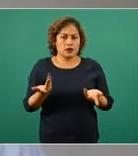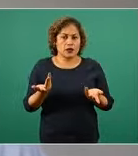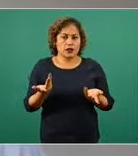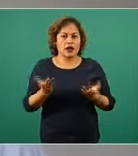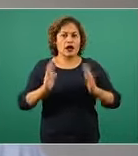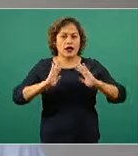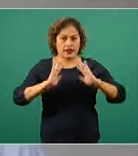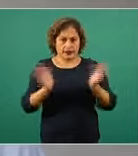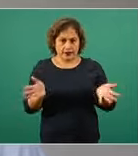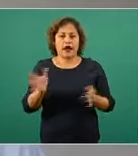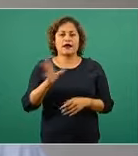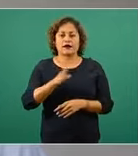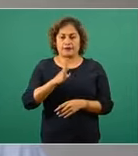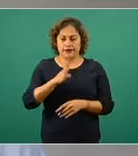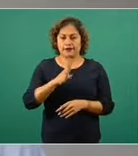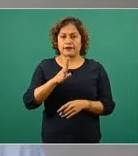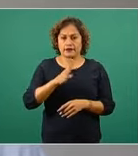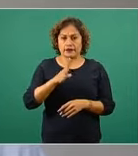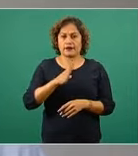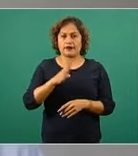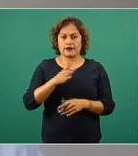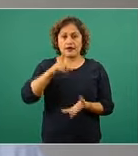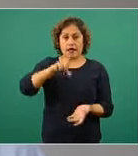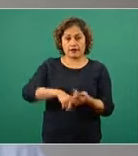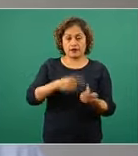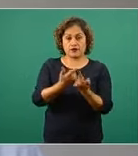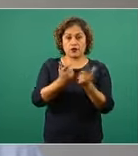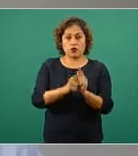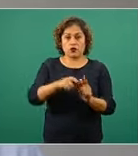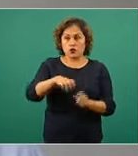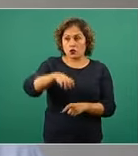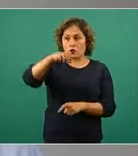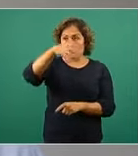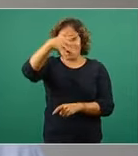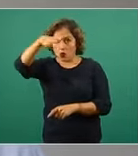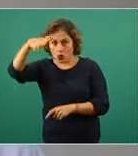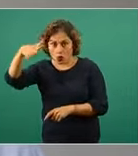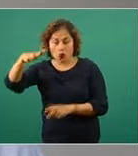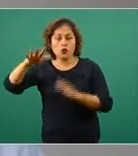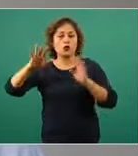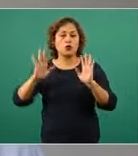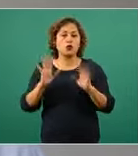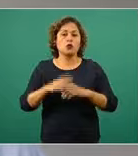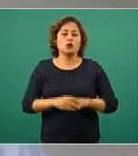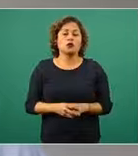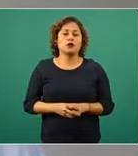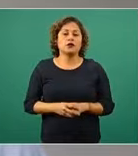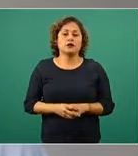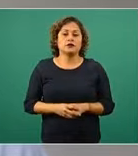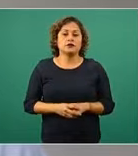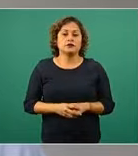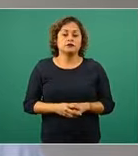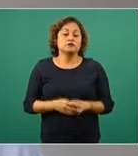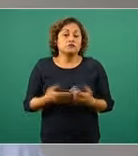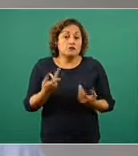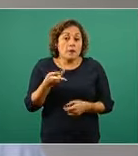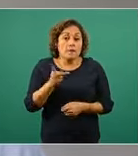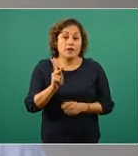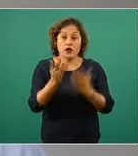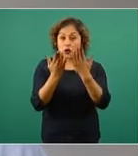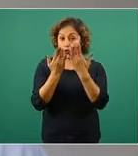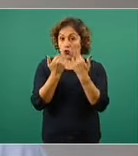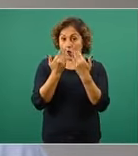de los grupos definidos para aplicar la vacuna, si por cualquier motivo no contara en un momento determinado con un documento de este tipo en